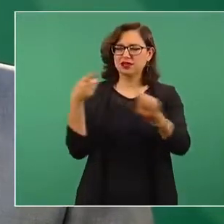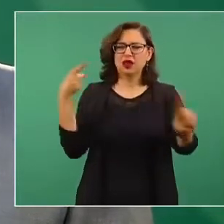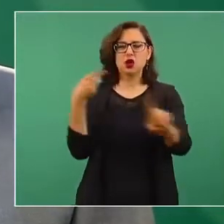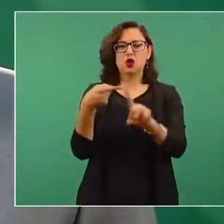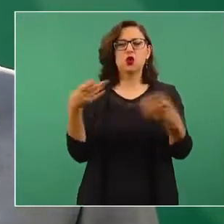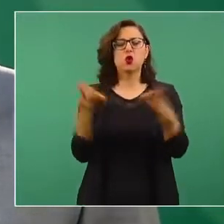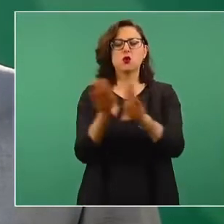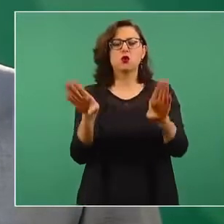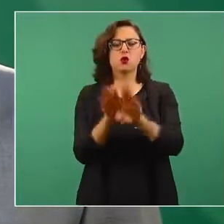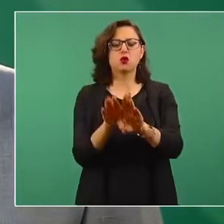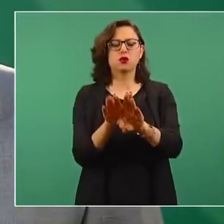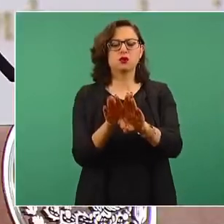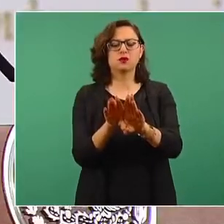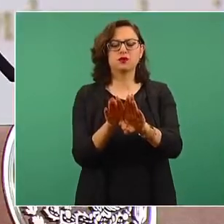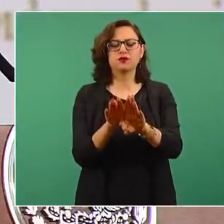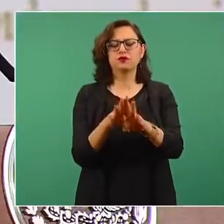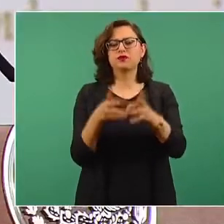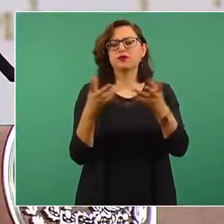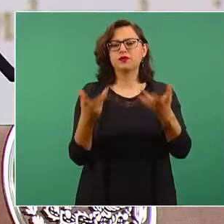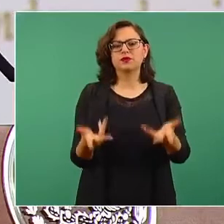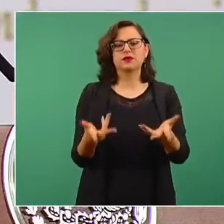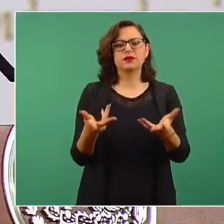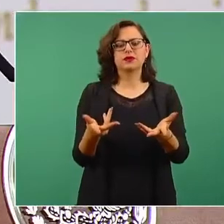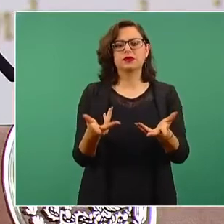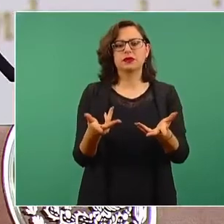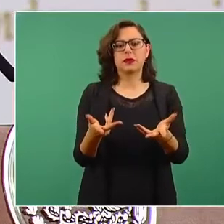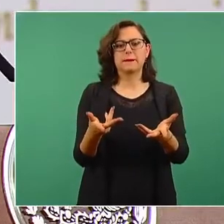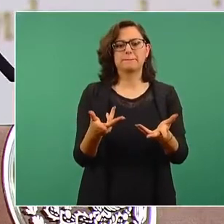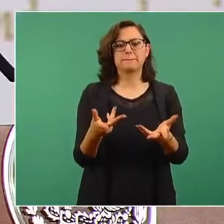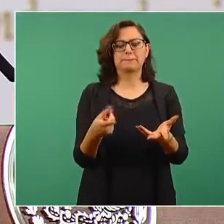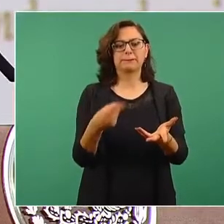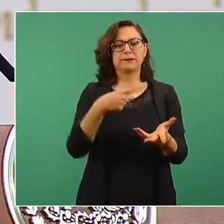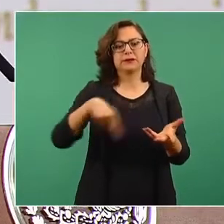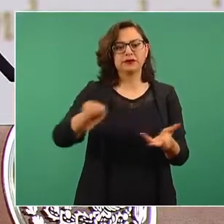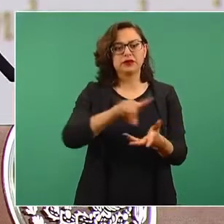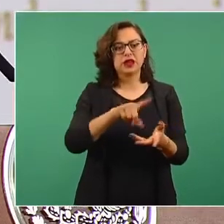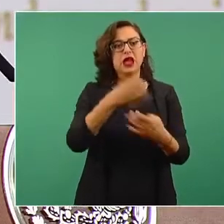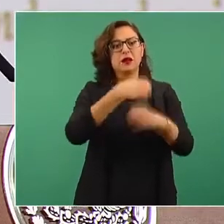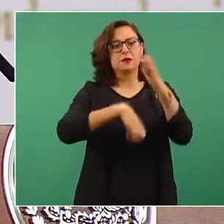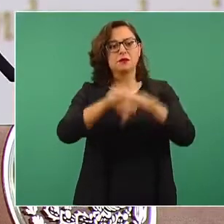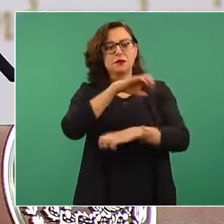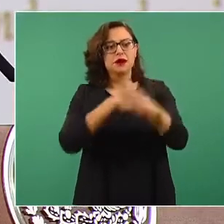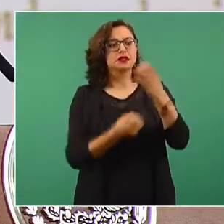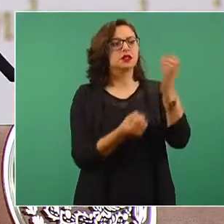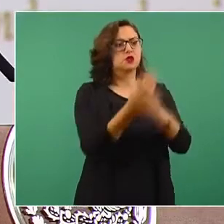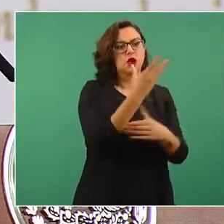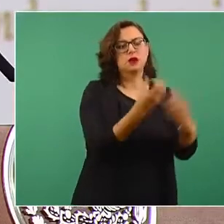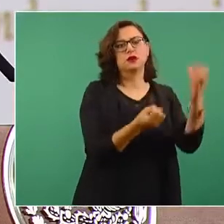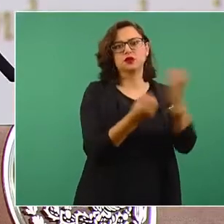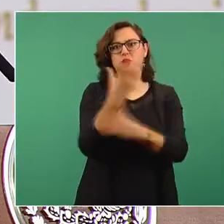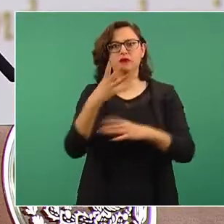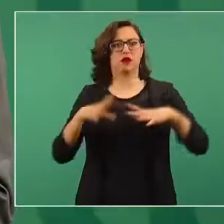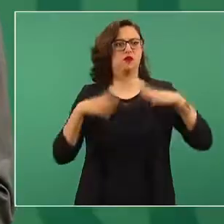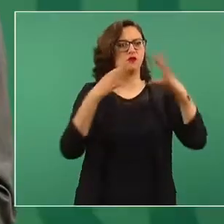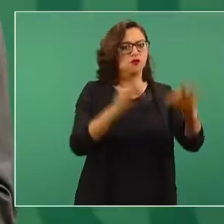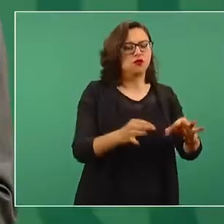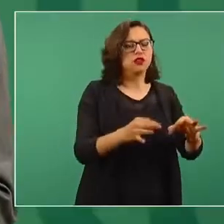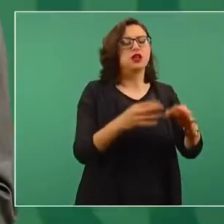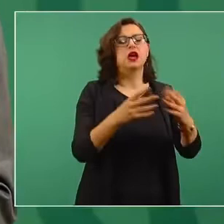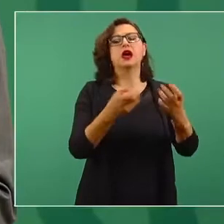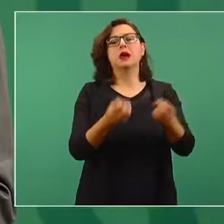simplificar todo lo relacionado con la apertura de nuevas empresas y con el